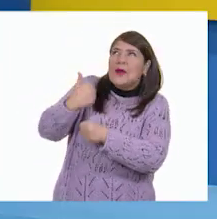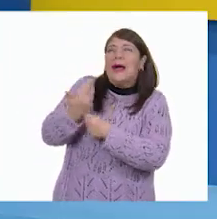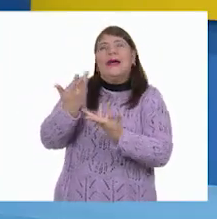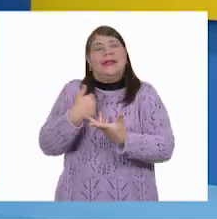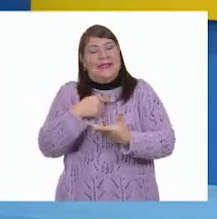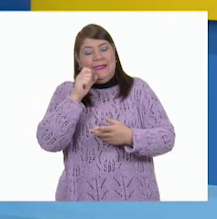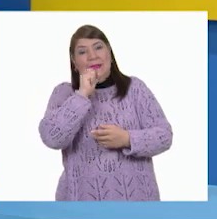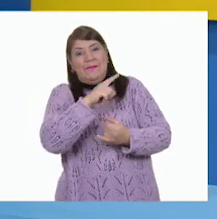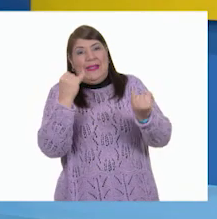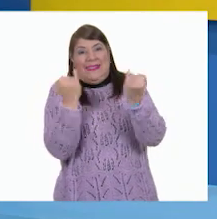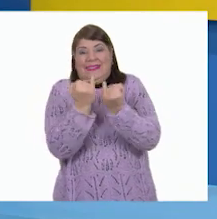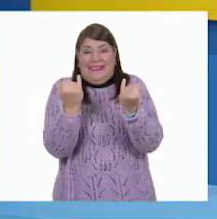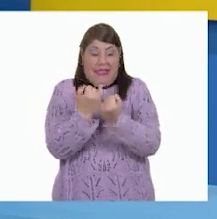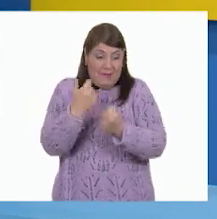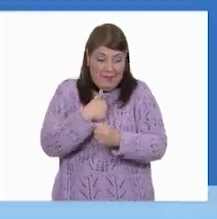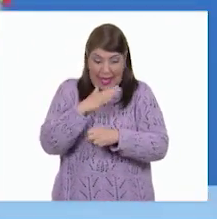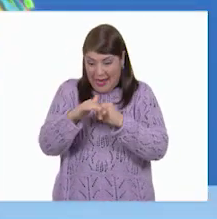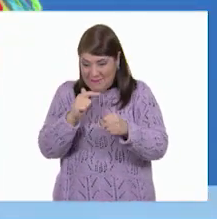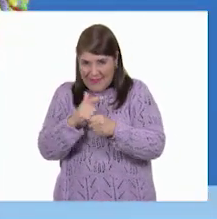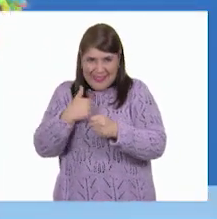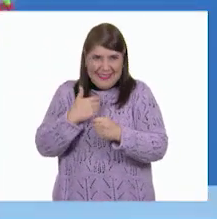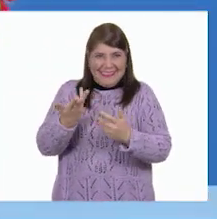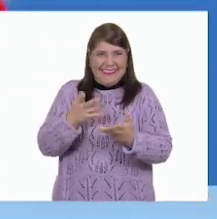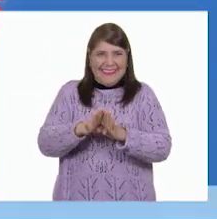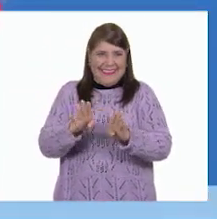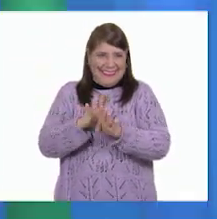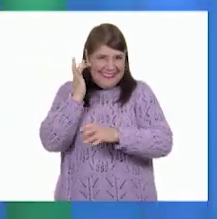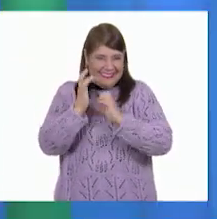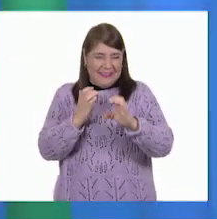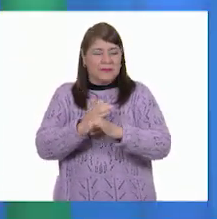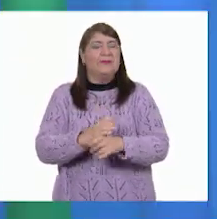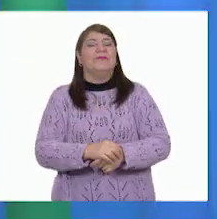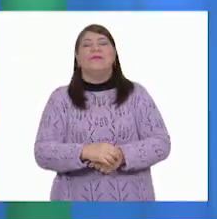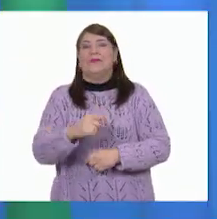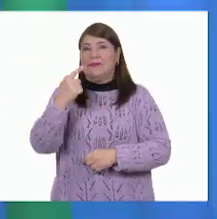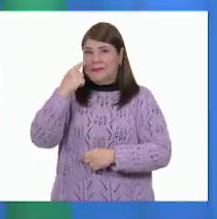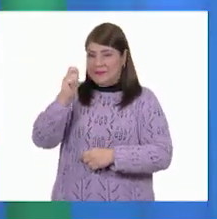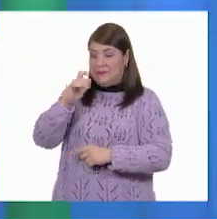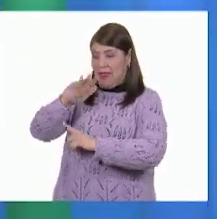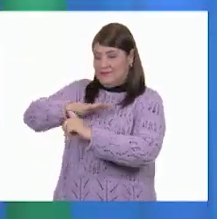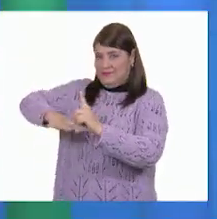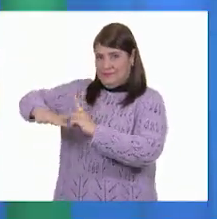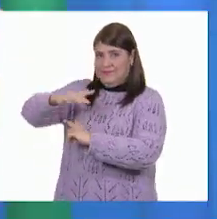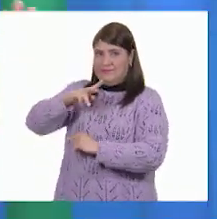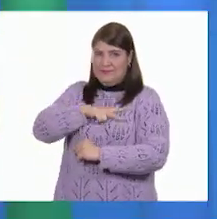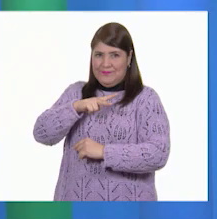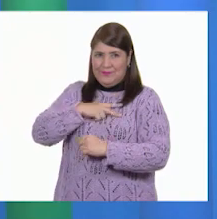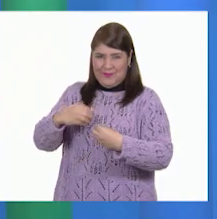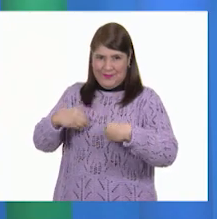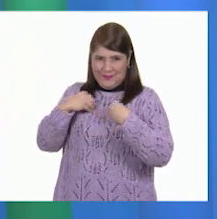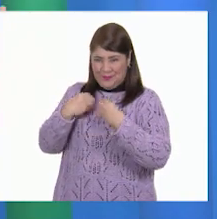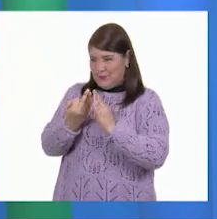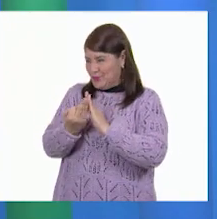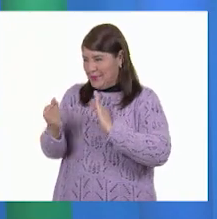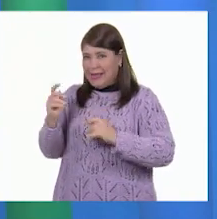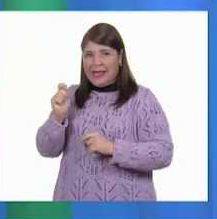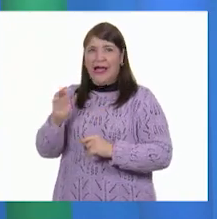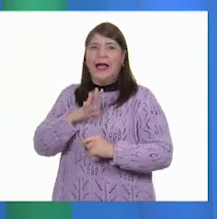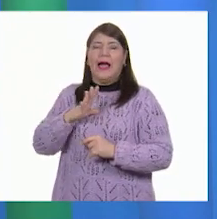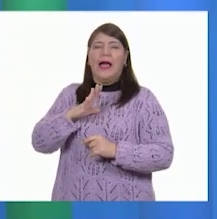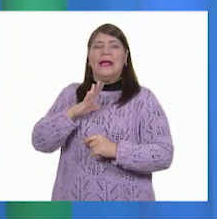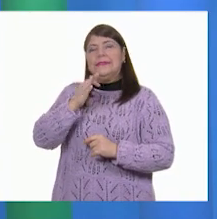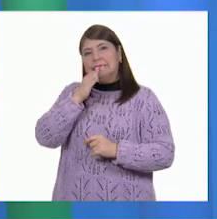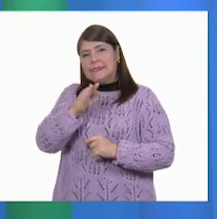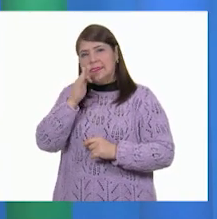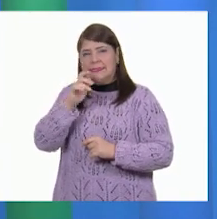la llegada de mi mascota. De hecho, en mi colonia celebramos todas las tradiciones. Bueno, ahorita